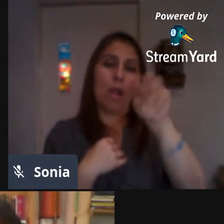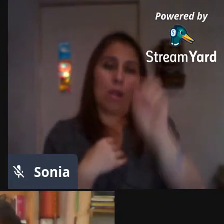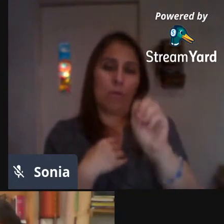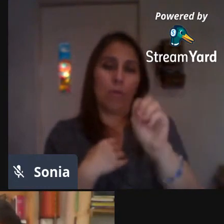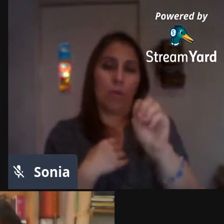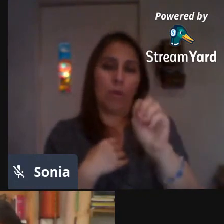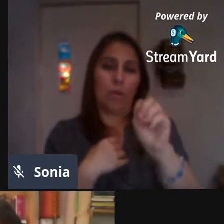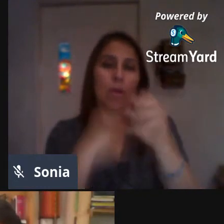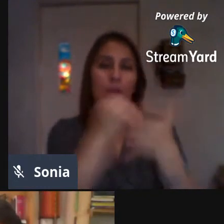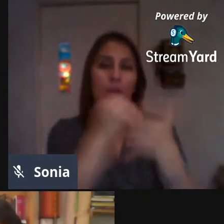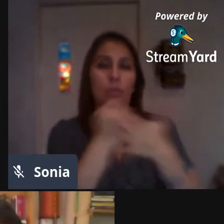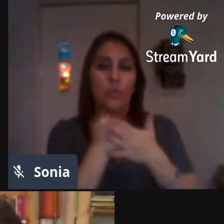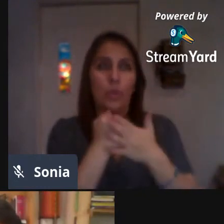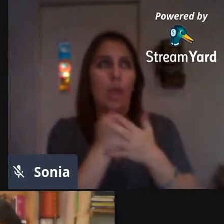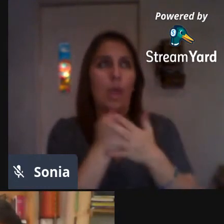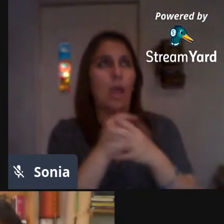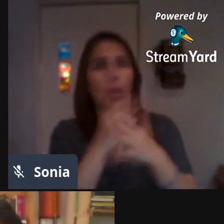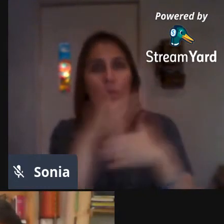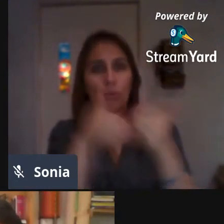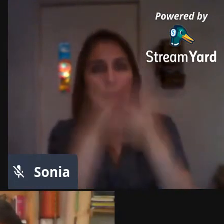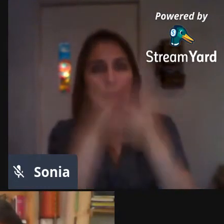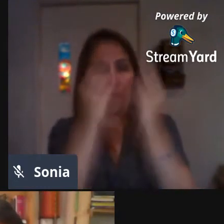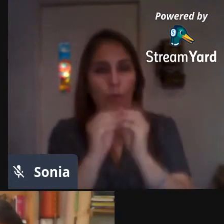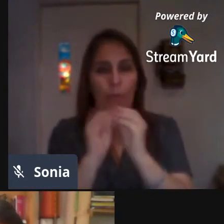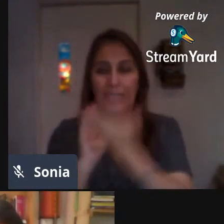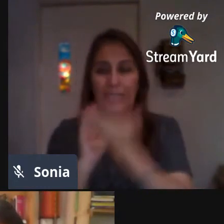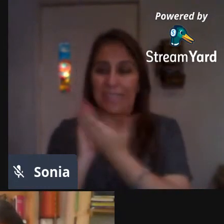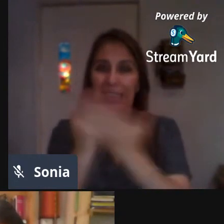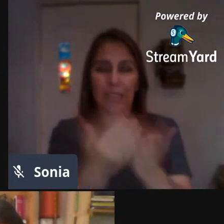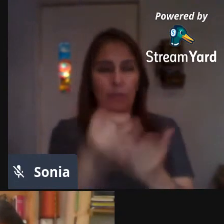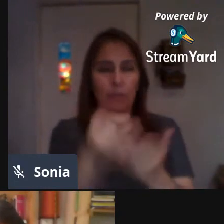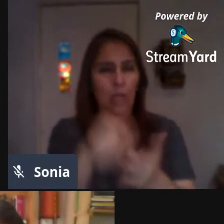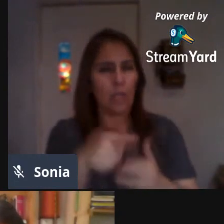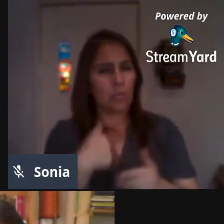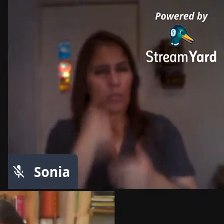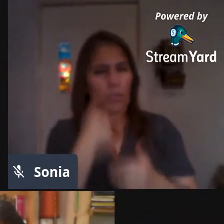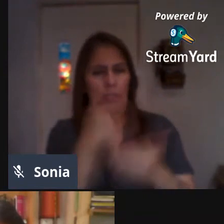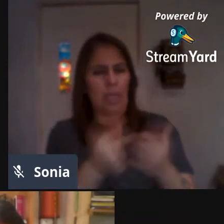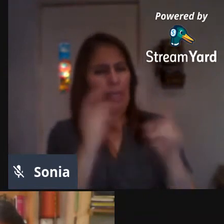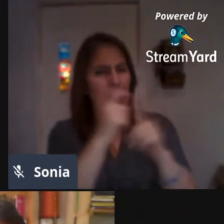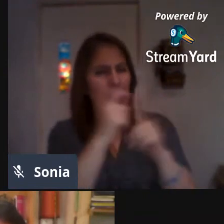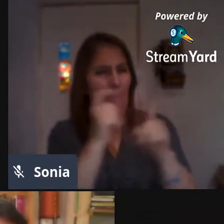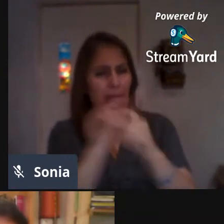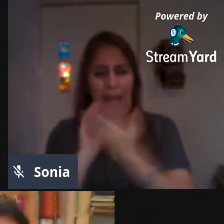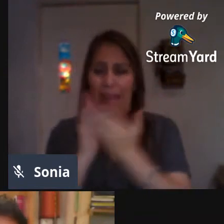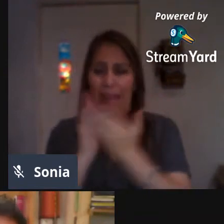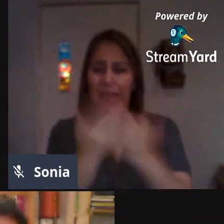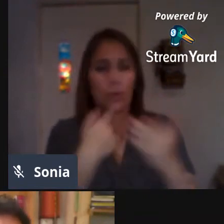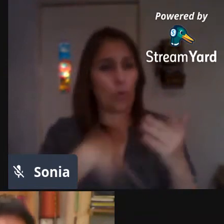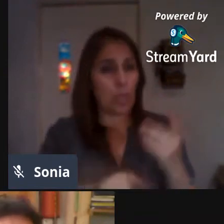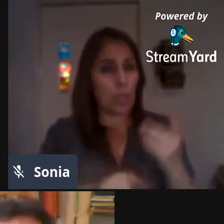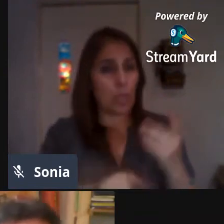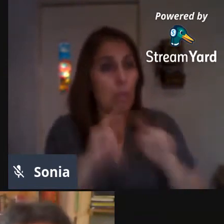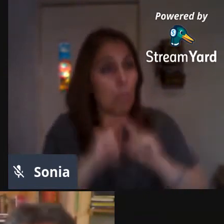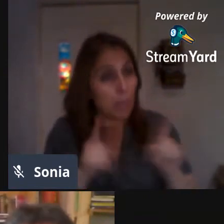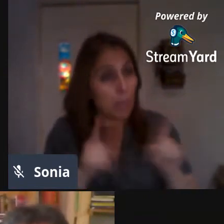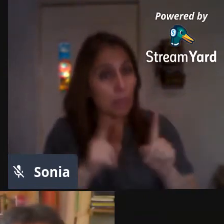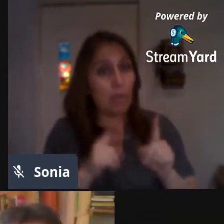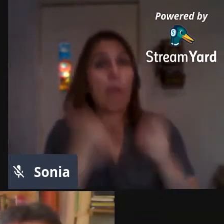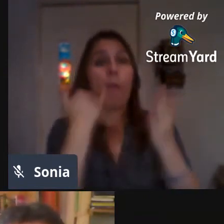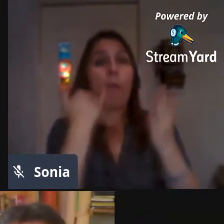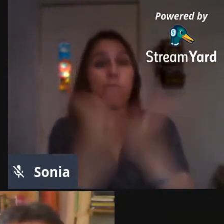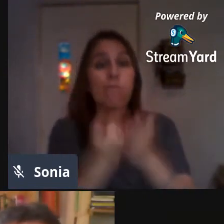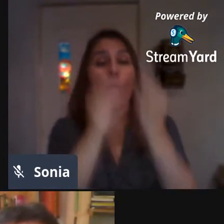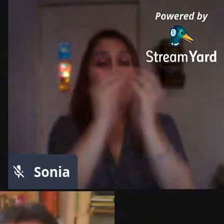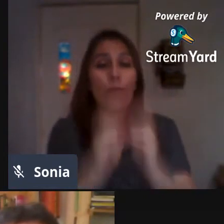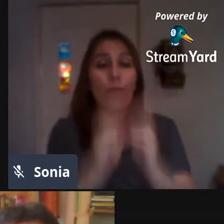lenguaje yo veía palabras también escritas que yo decía aunque esto no sea literatura tiene tanto de literatura la forma en que las plasma